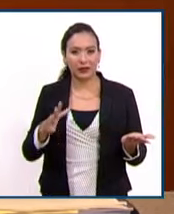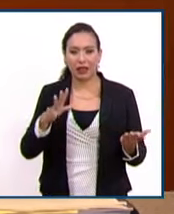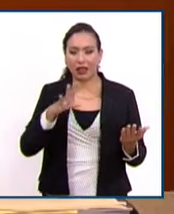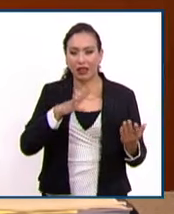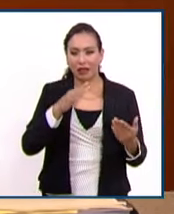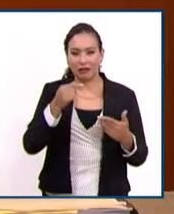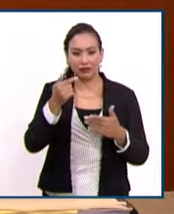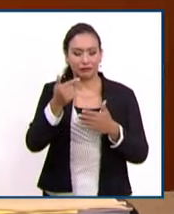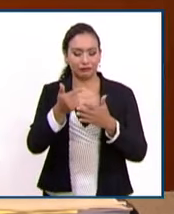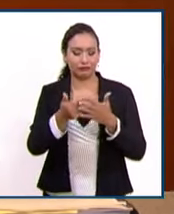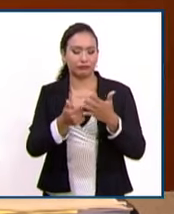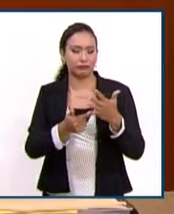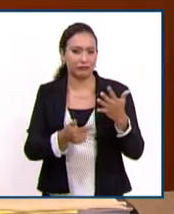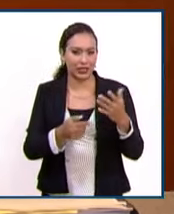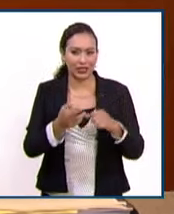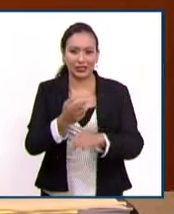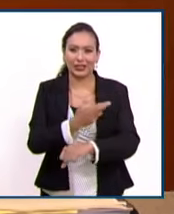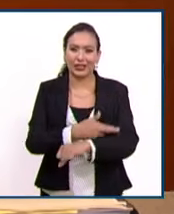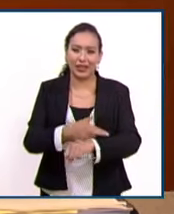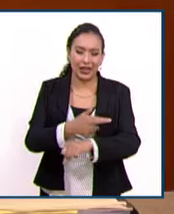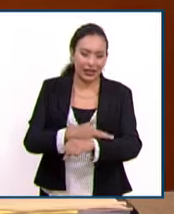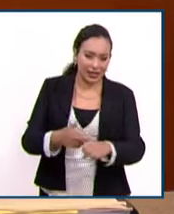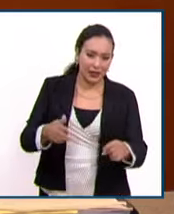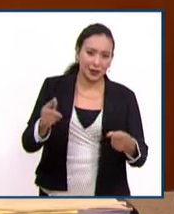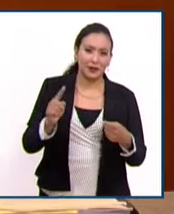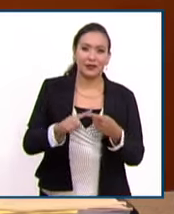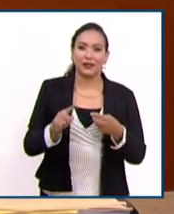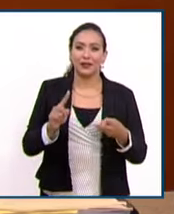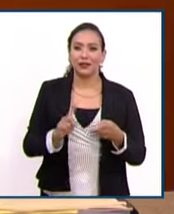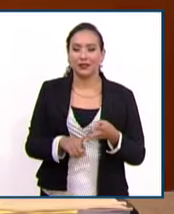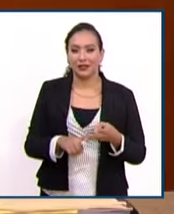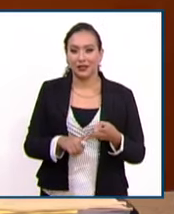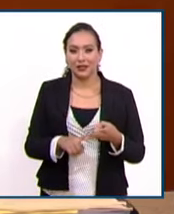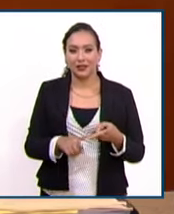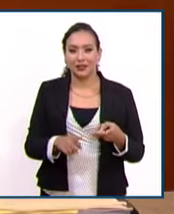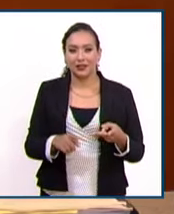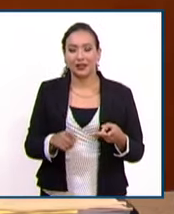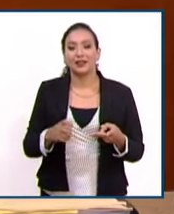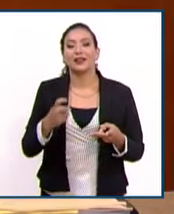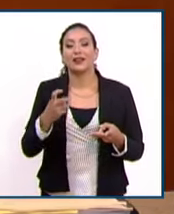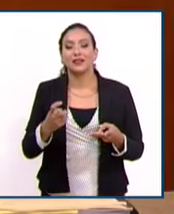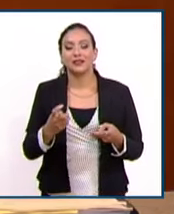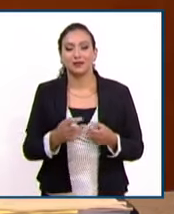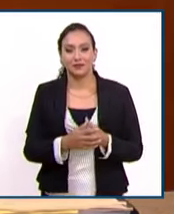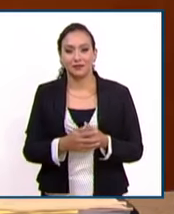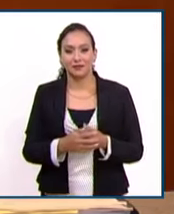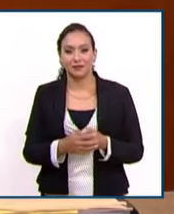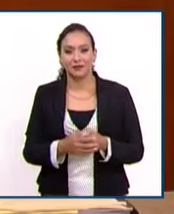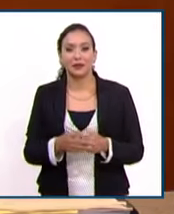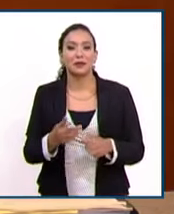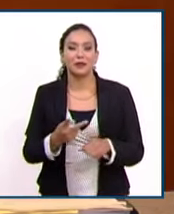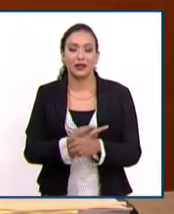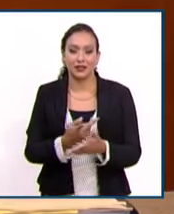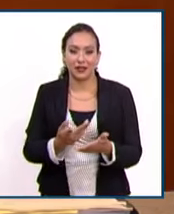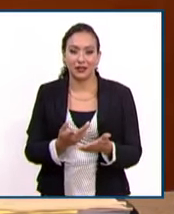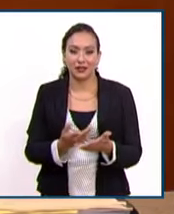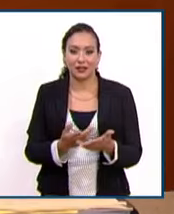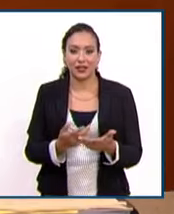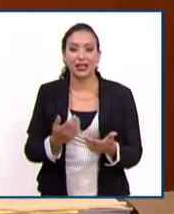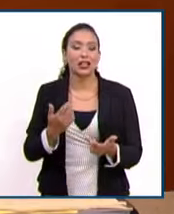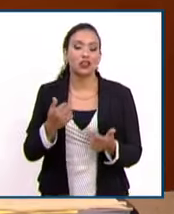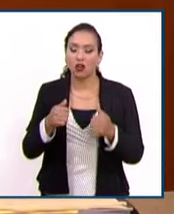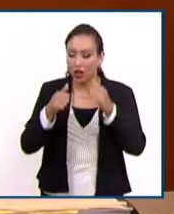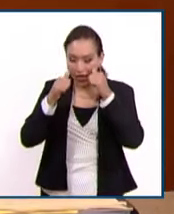de todo el trámite que conlleva precisamente la exclusión de las